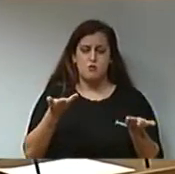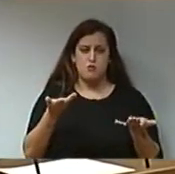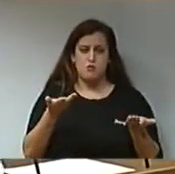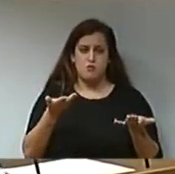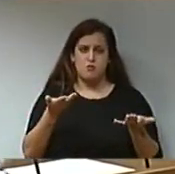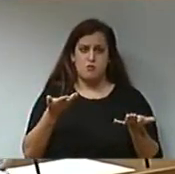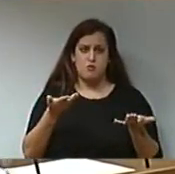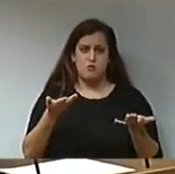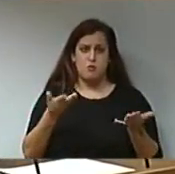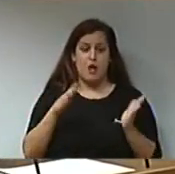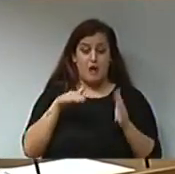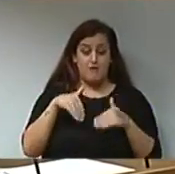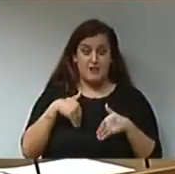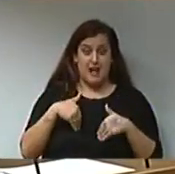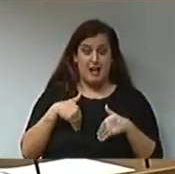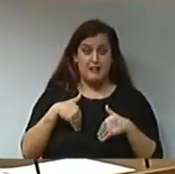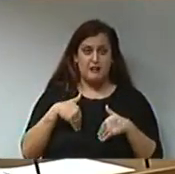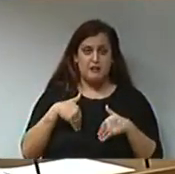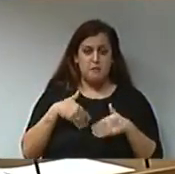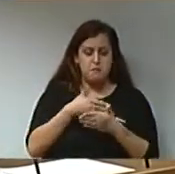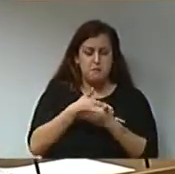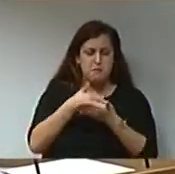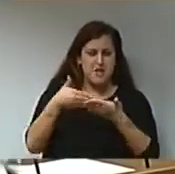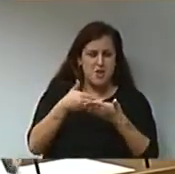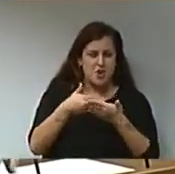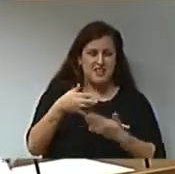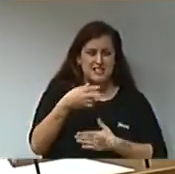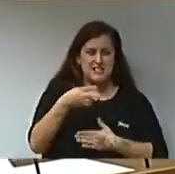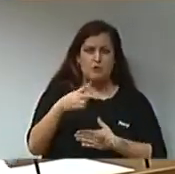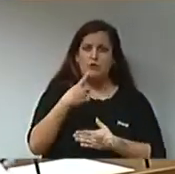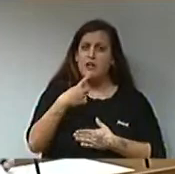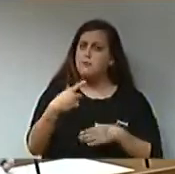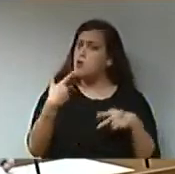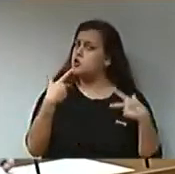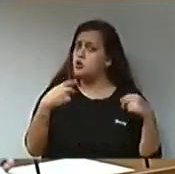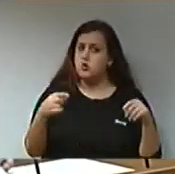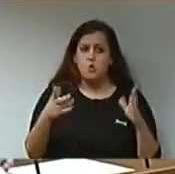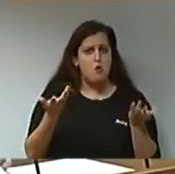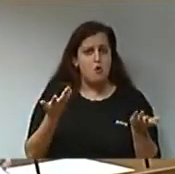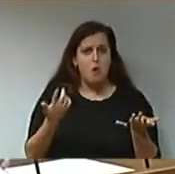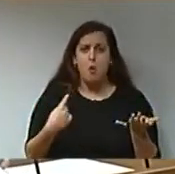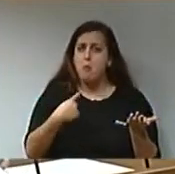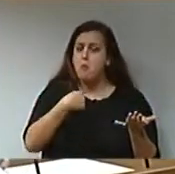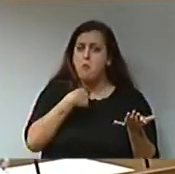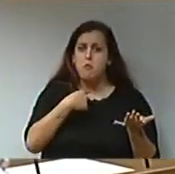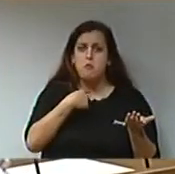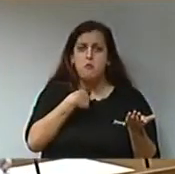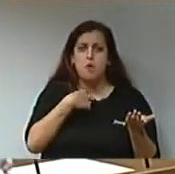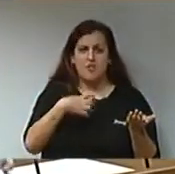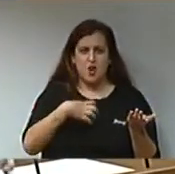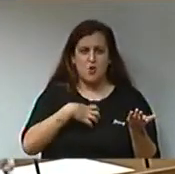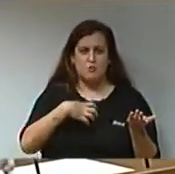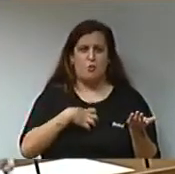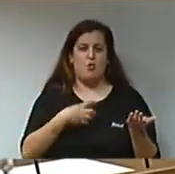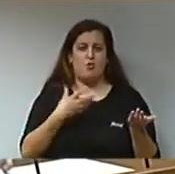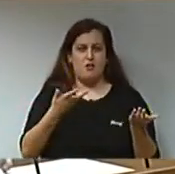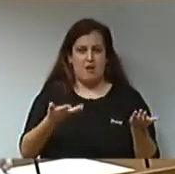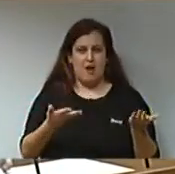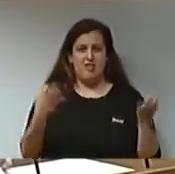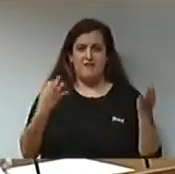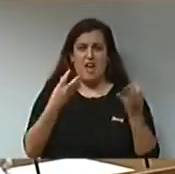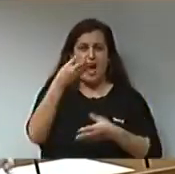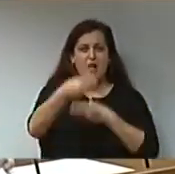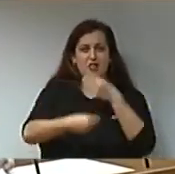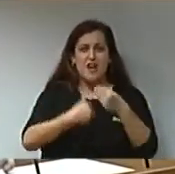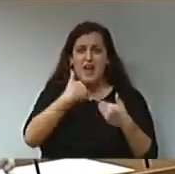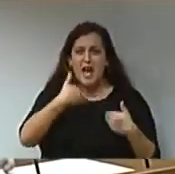Bueno, pues de esos 10 millones de euros que tenían, nosotros van a decir que no volían que se venguera ese activo, que podía ser un activo que ya vi que refiero,